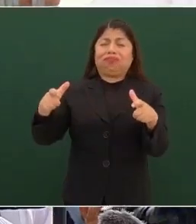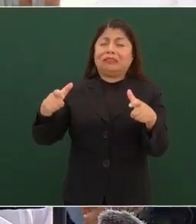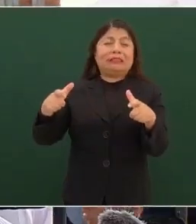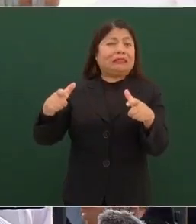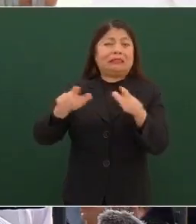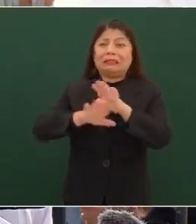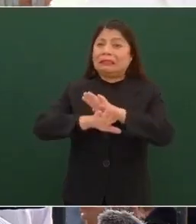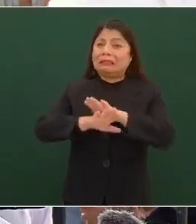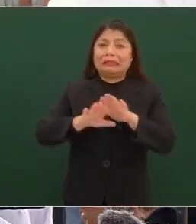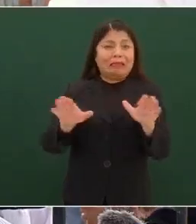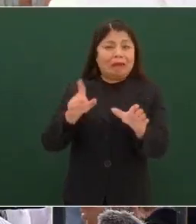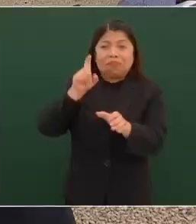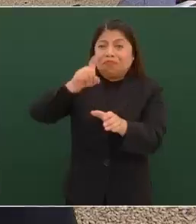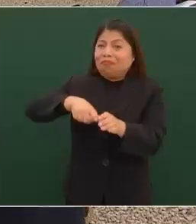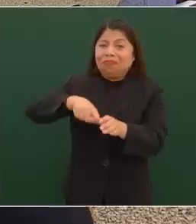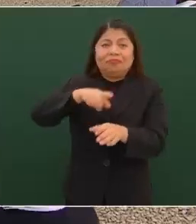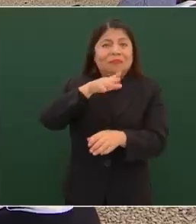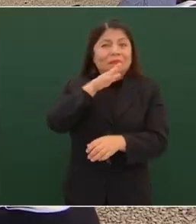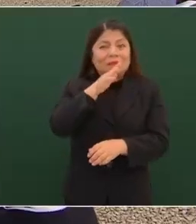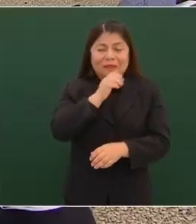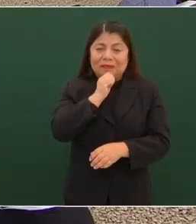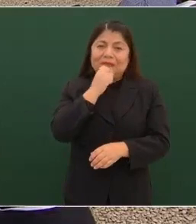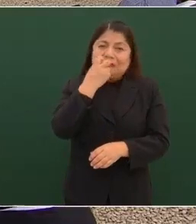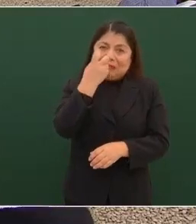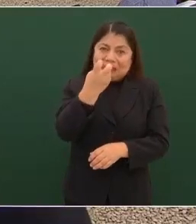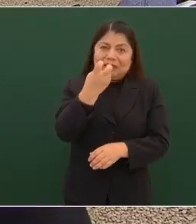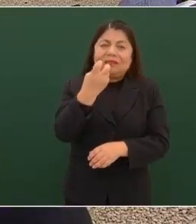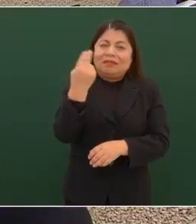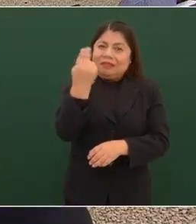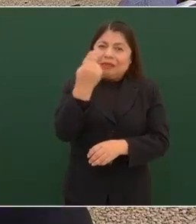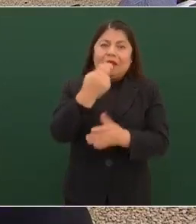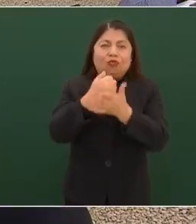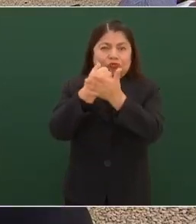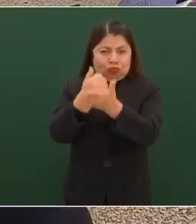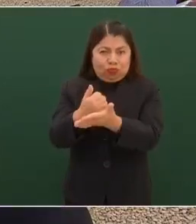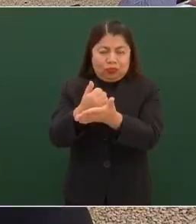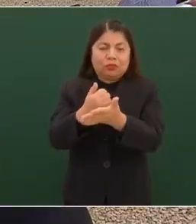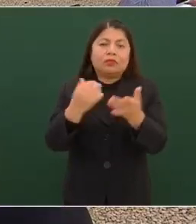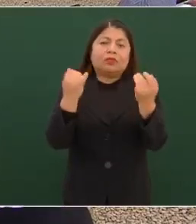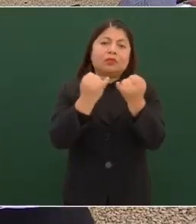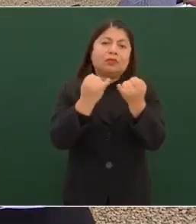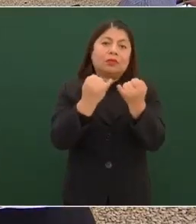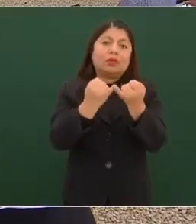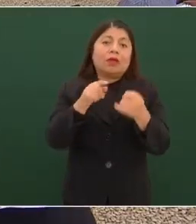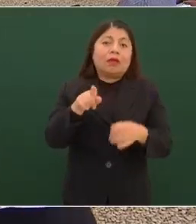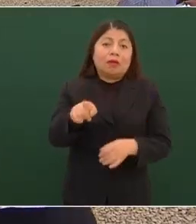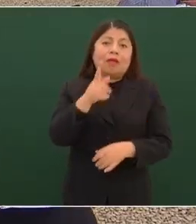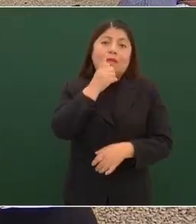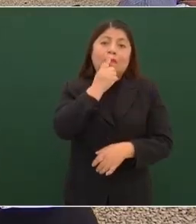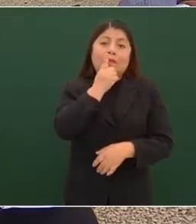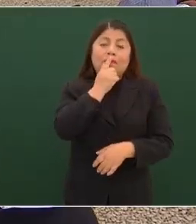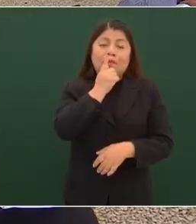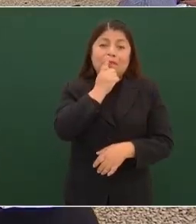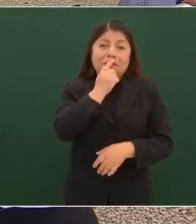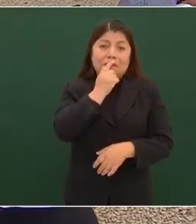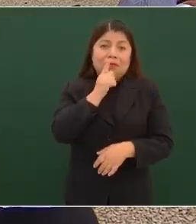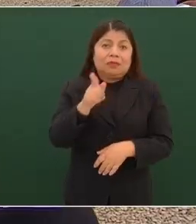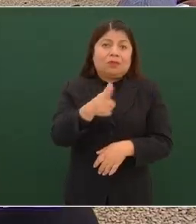parte de la SEDENA, pues para fortalecer un poquito la inseguridad que se dio a raíz de esta muerte de esta persona. Pues aquí están